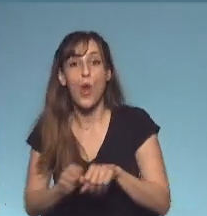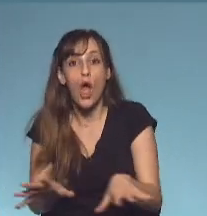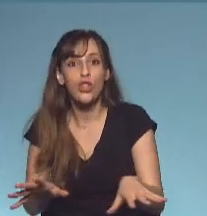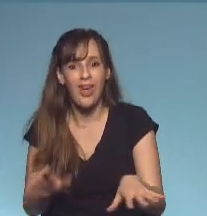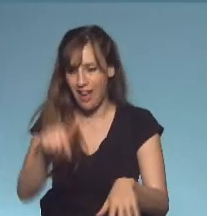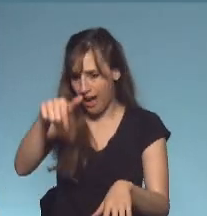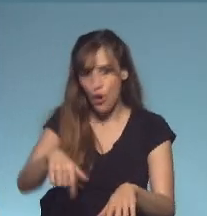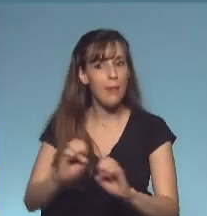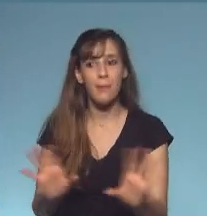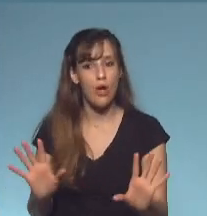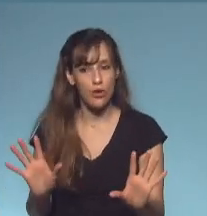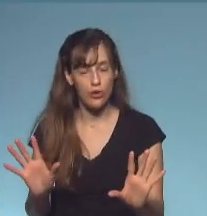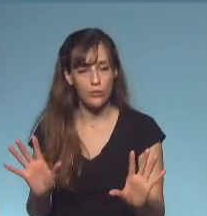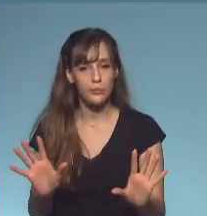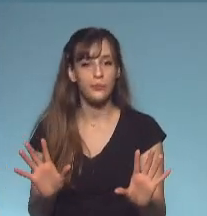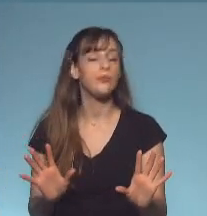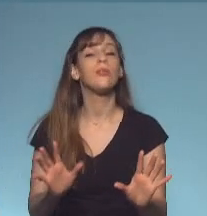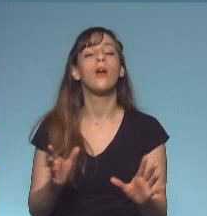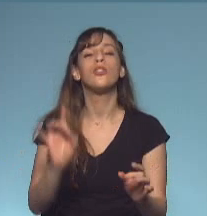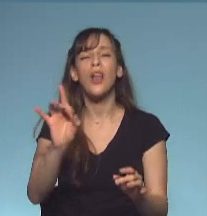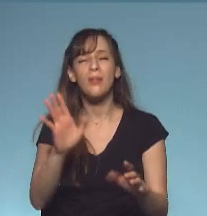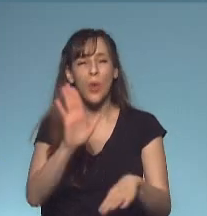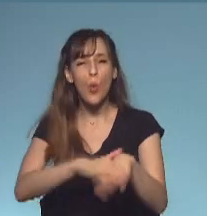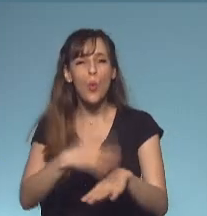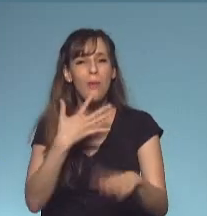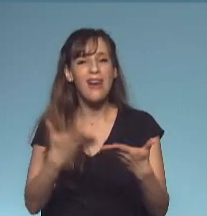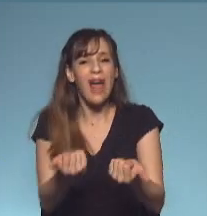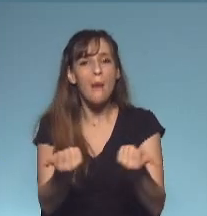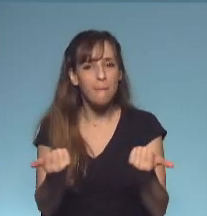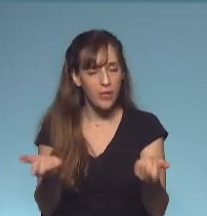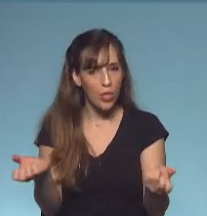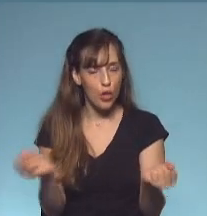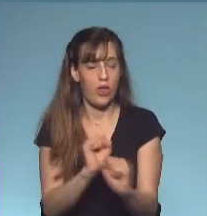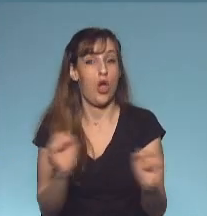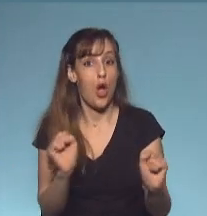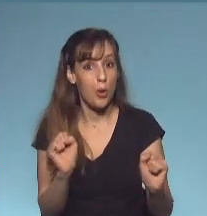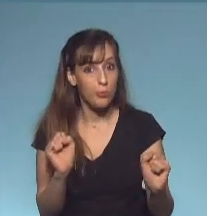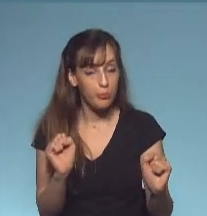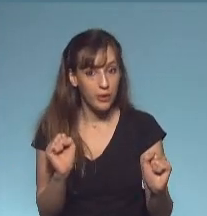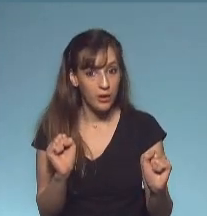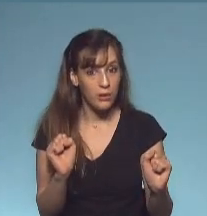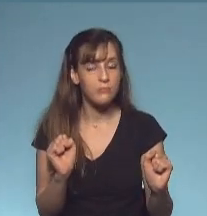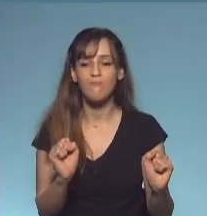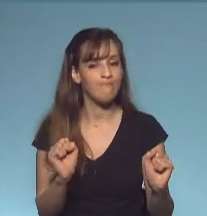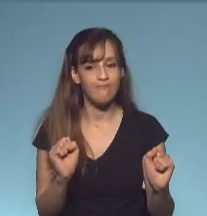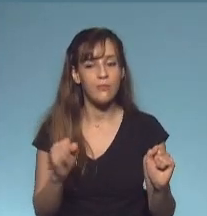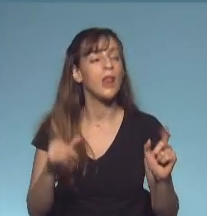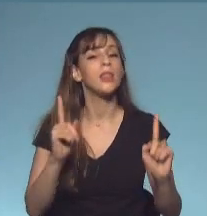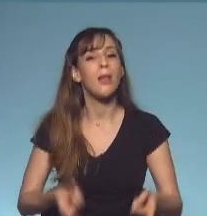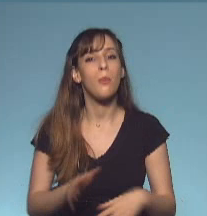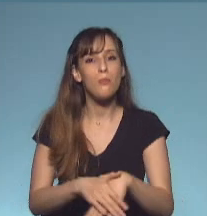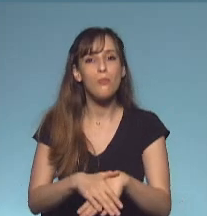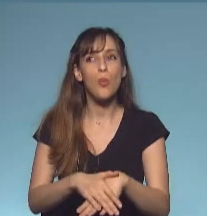no solo por lo súbito, no solo por la velocidad, no solo porque se adelantó a las previsiones, sino por la